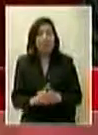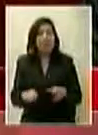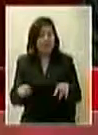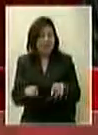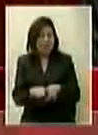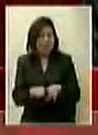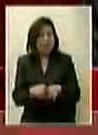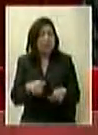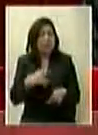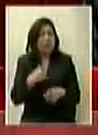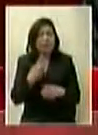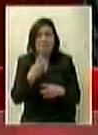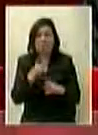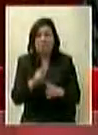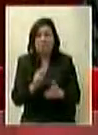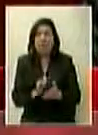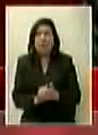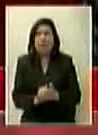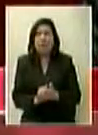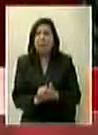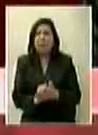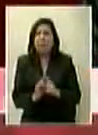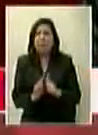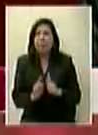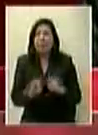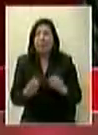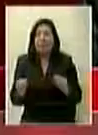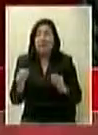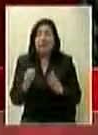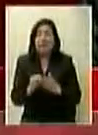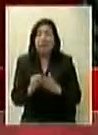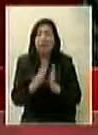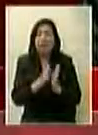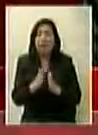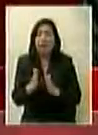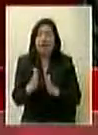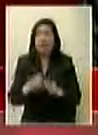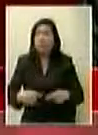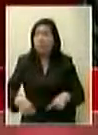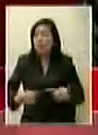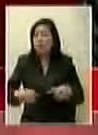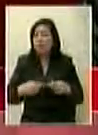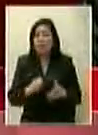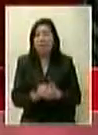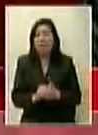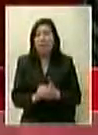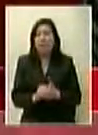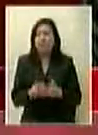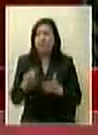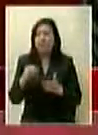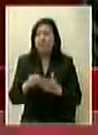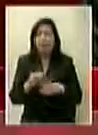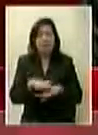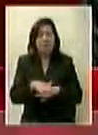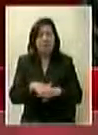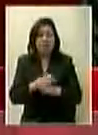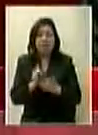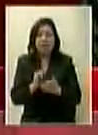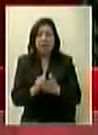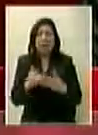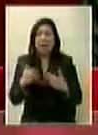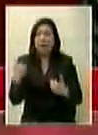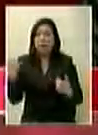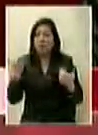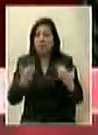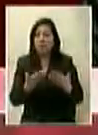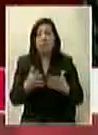sentido, estaremos vigilantes para que todos los sectores, en el marco de su competencia, implementen este plan y